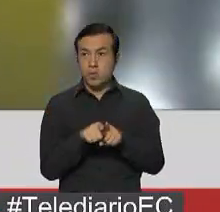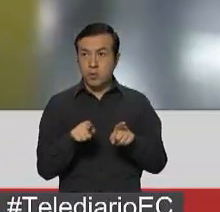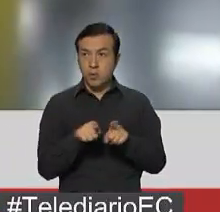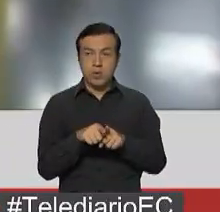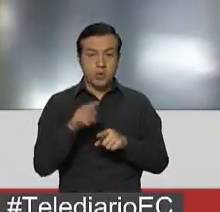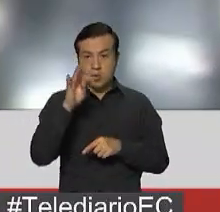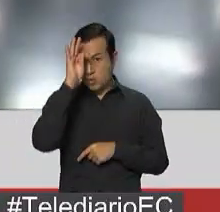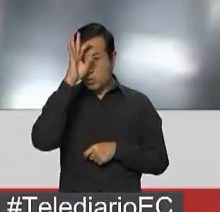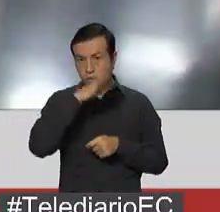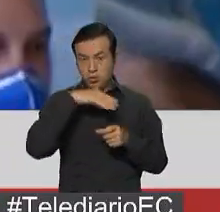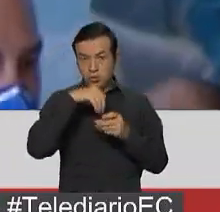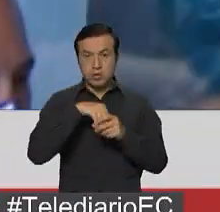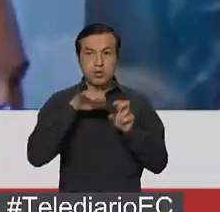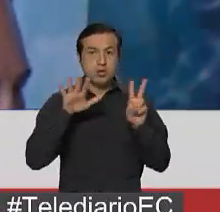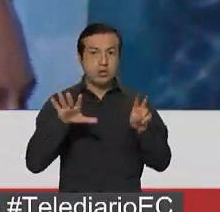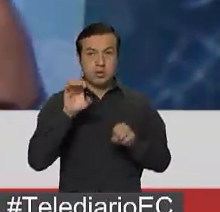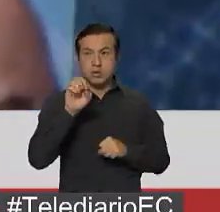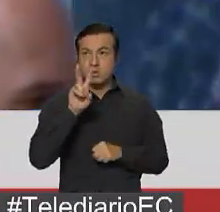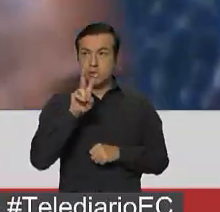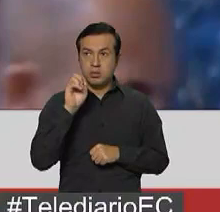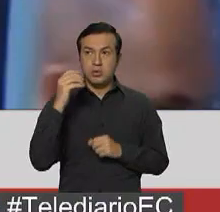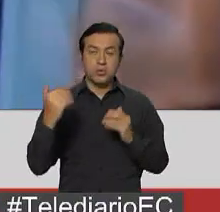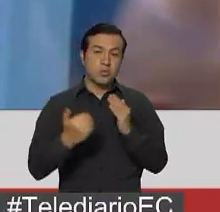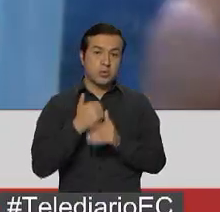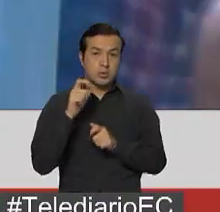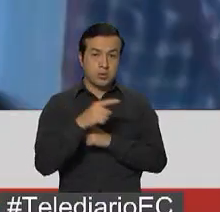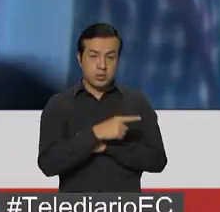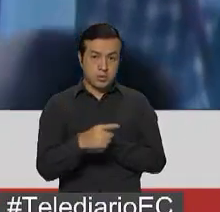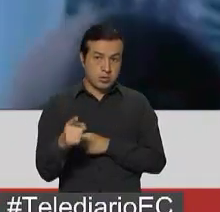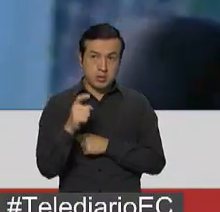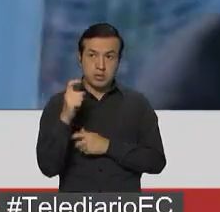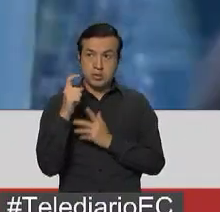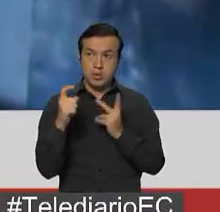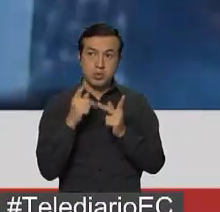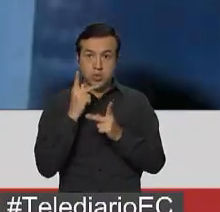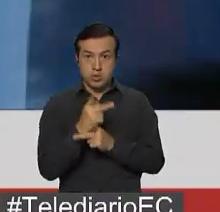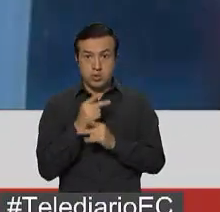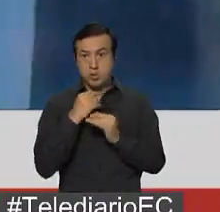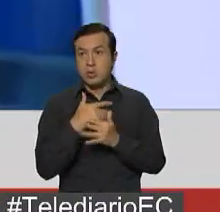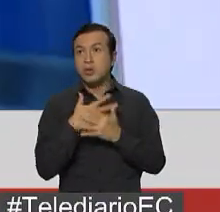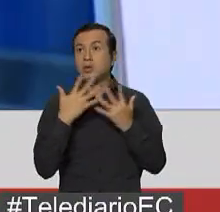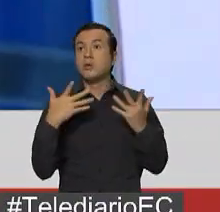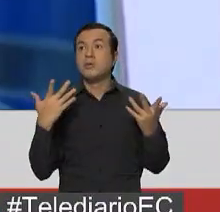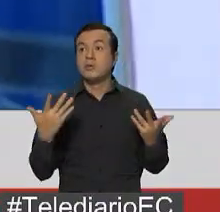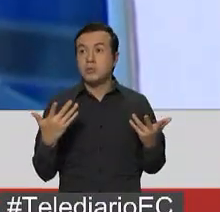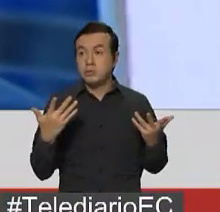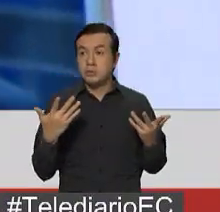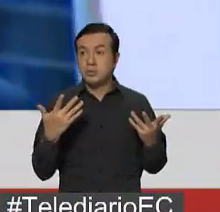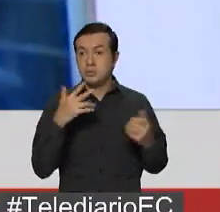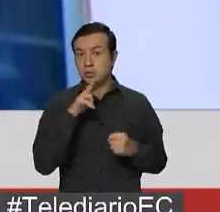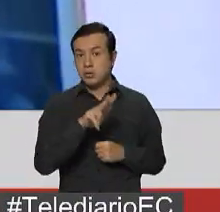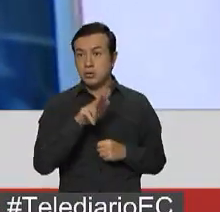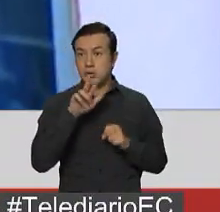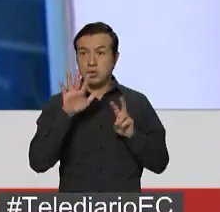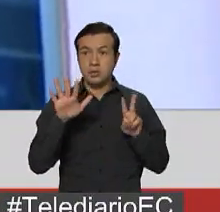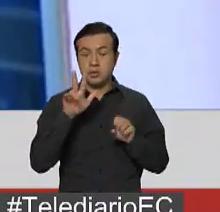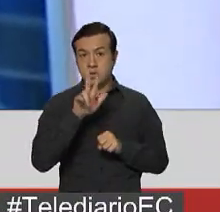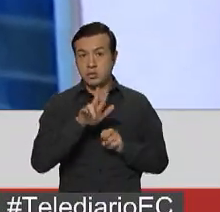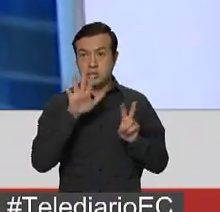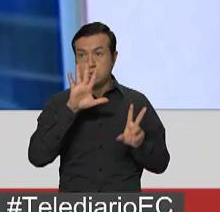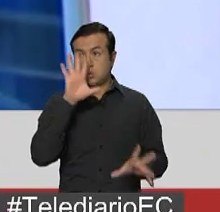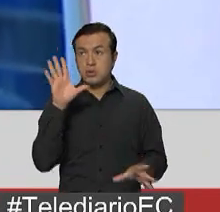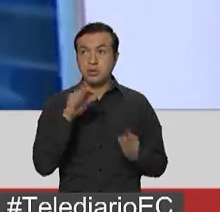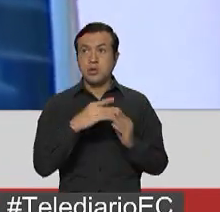hospitalizaciones 720 y los nuevos pacientes que han necesitado cuidados intensivos son sólo 37 en total